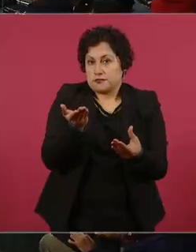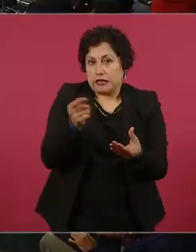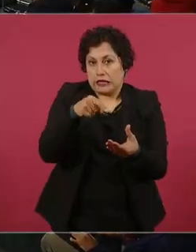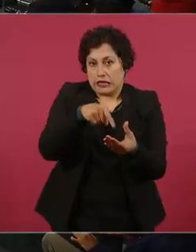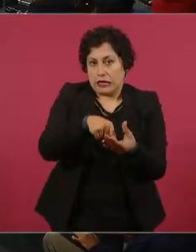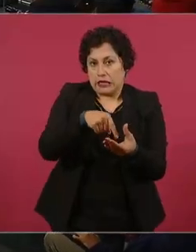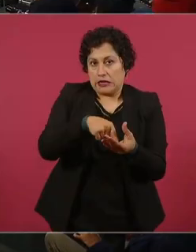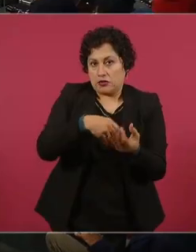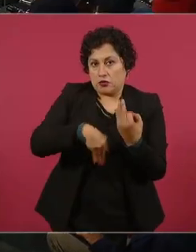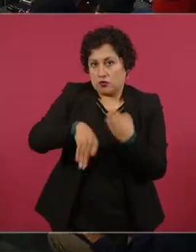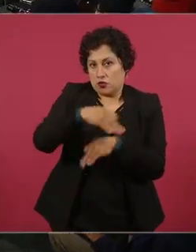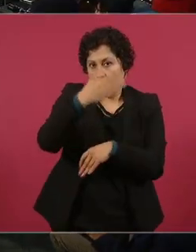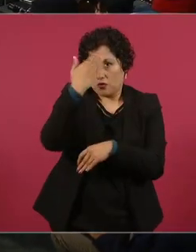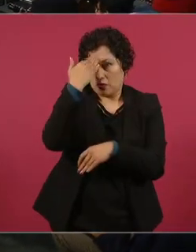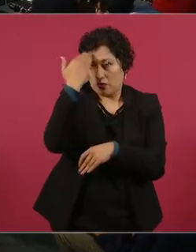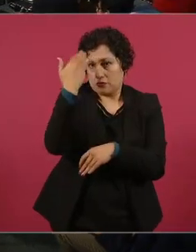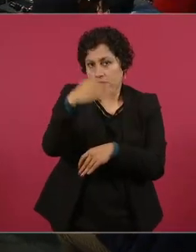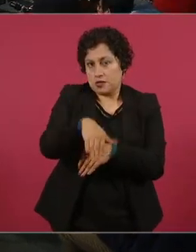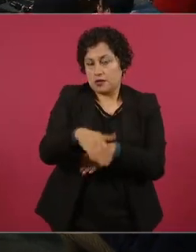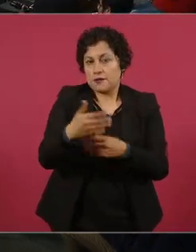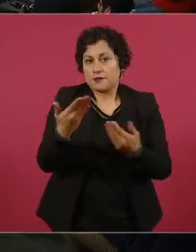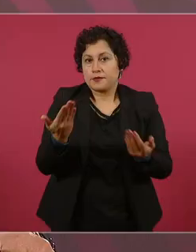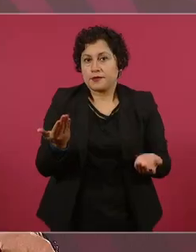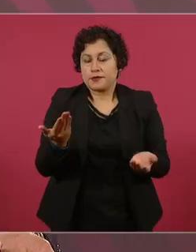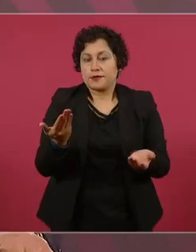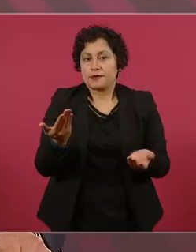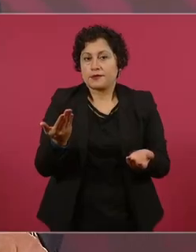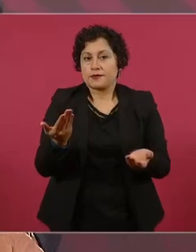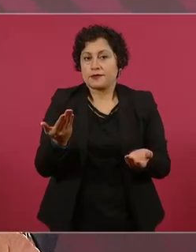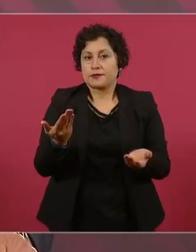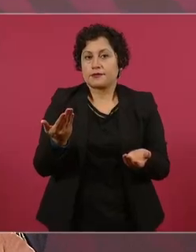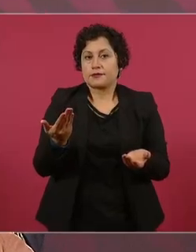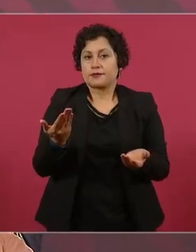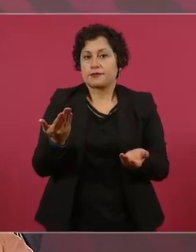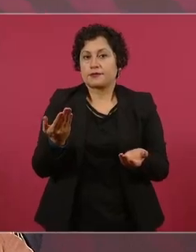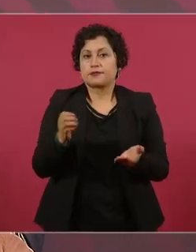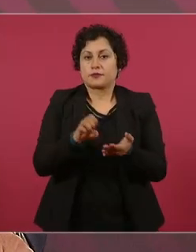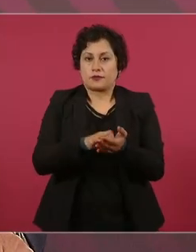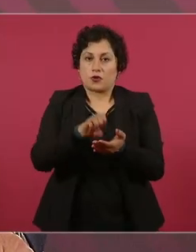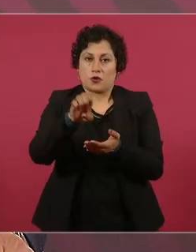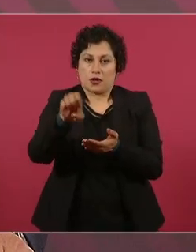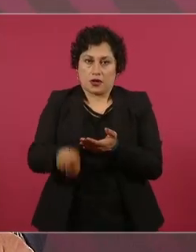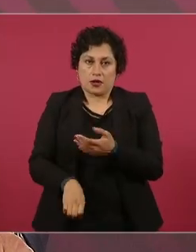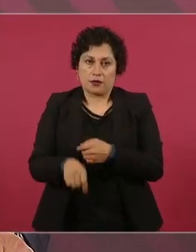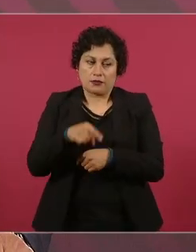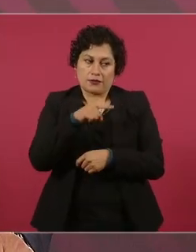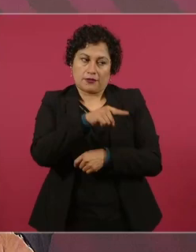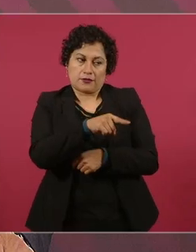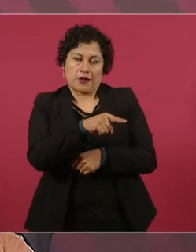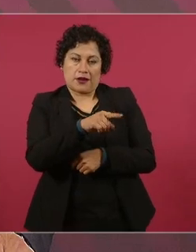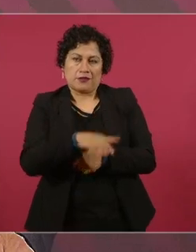que se trata de un famoso delincuente,